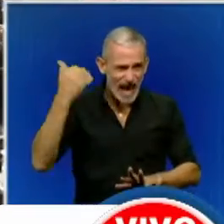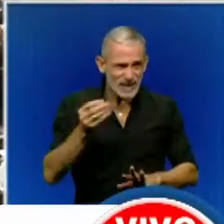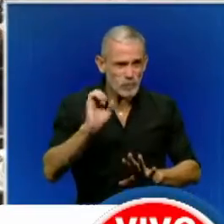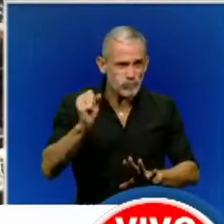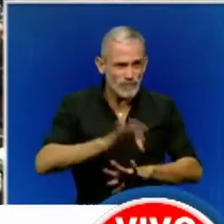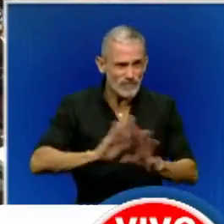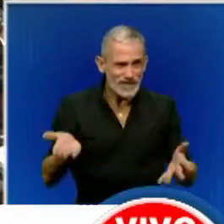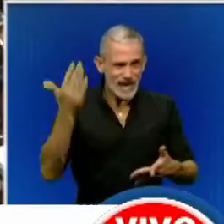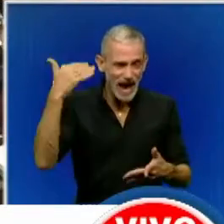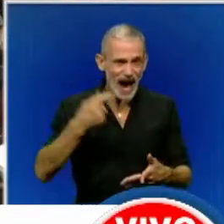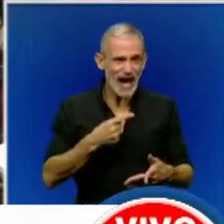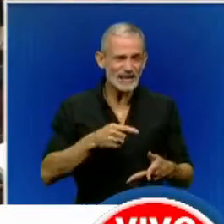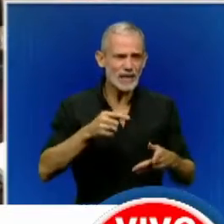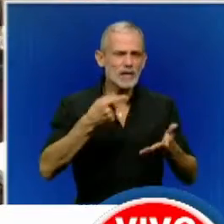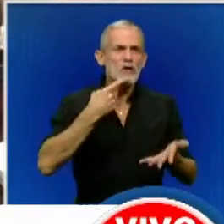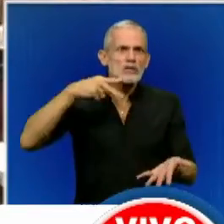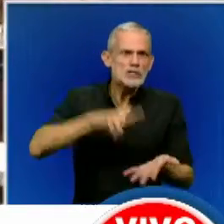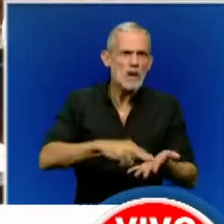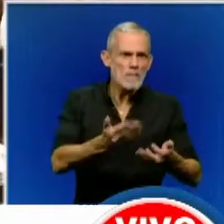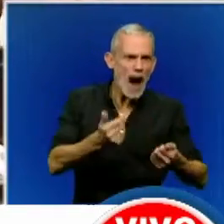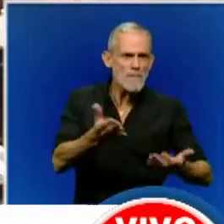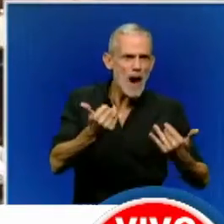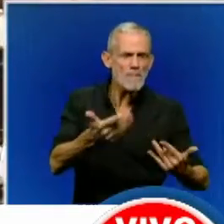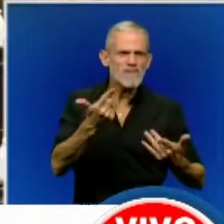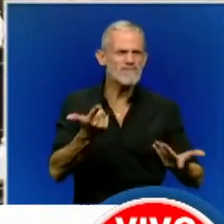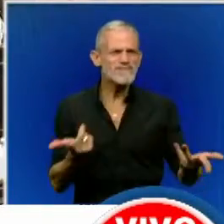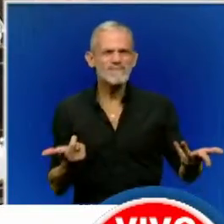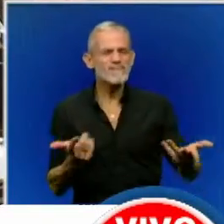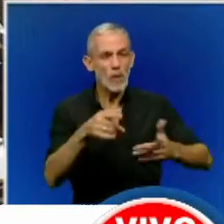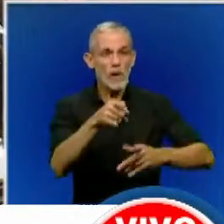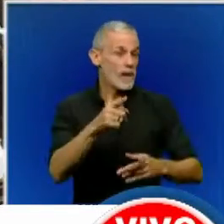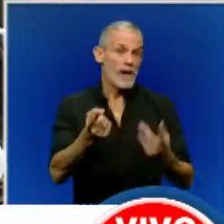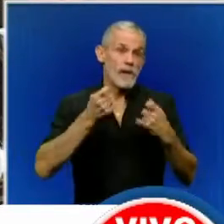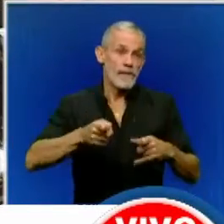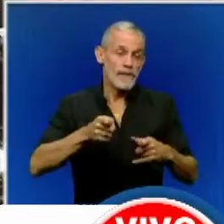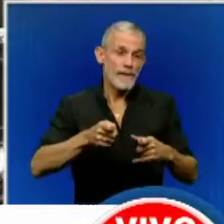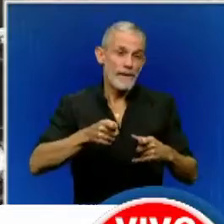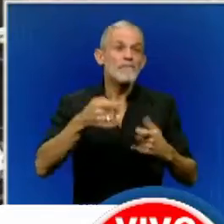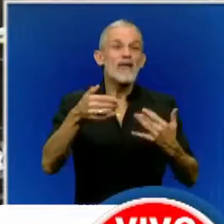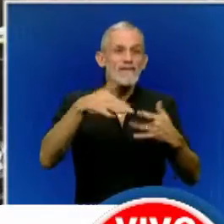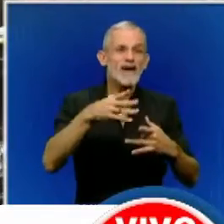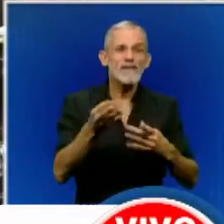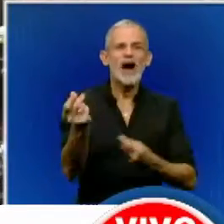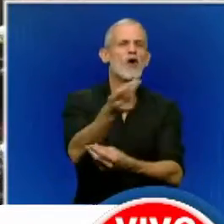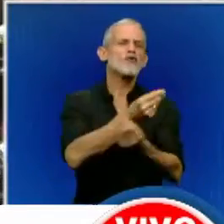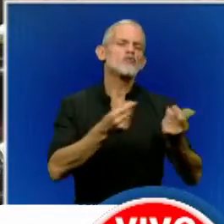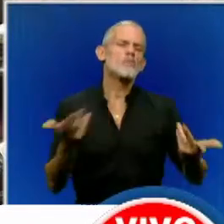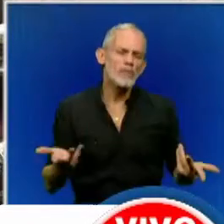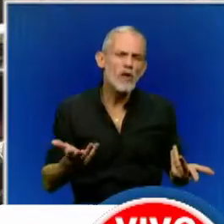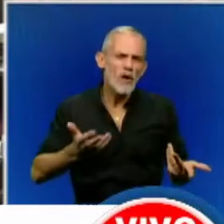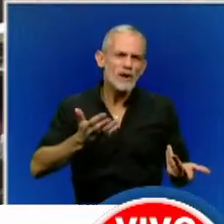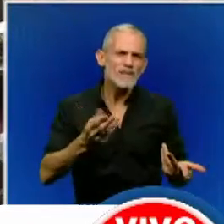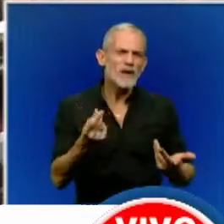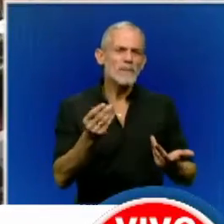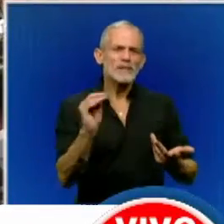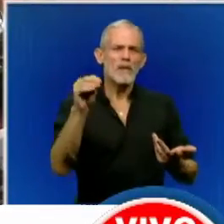la presión fiscal que existe en Argentina y como si fuese gratis. Esto necesariamente se va a trasladar a los consumidores en un